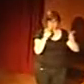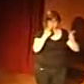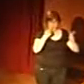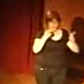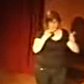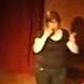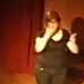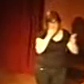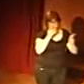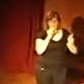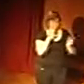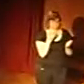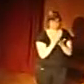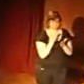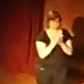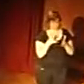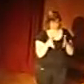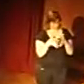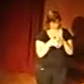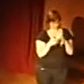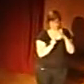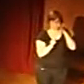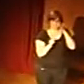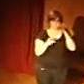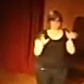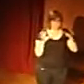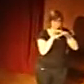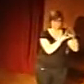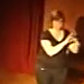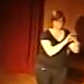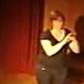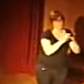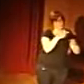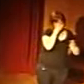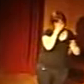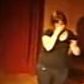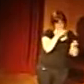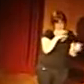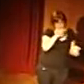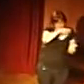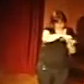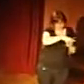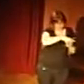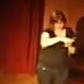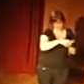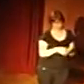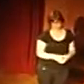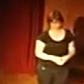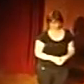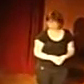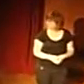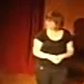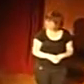justificada y estructurada en torno a ese a ese monumento a ese Castillo a ese testimonio del pasado no fíjense